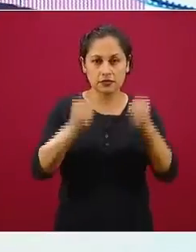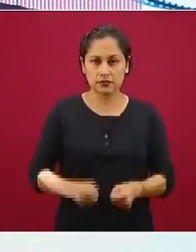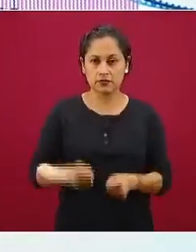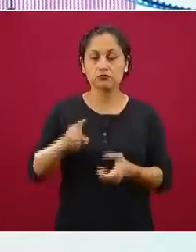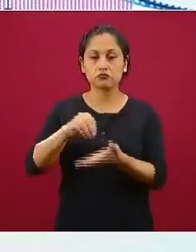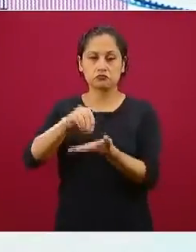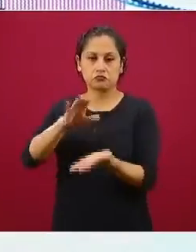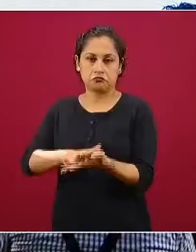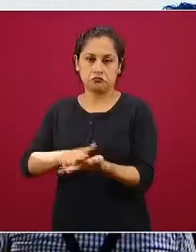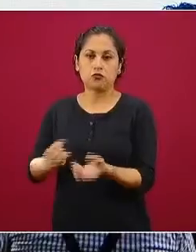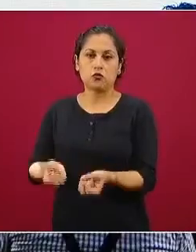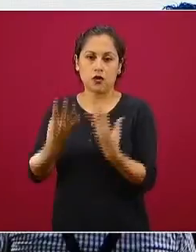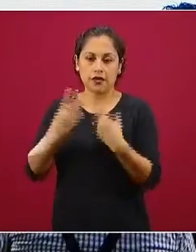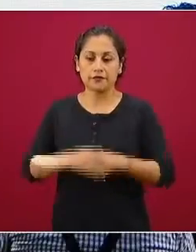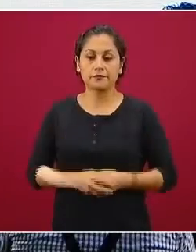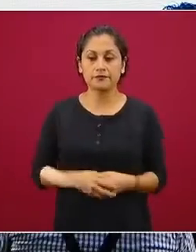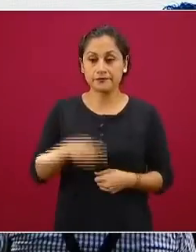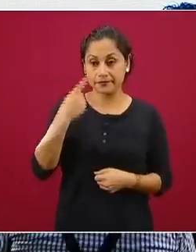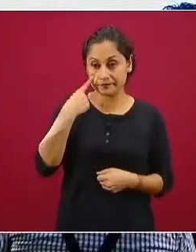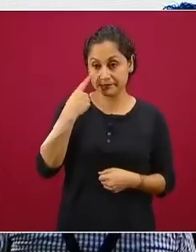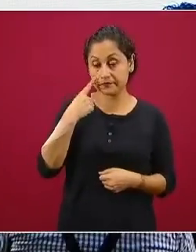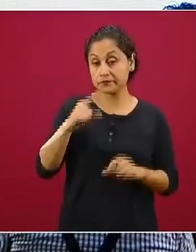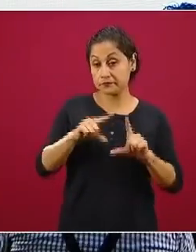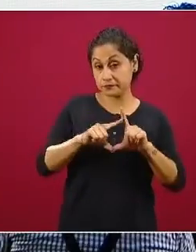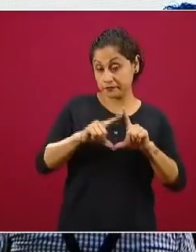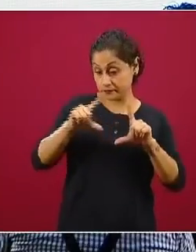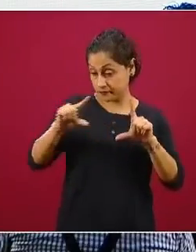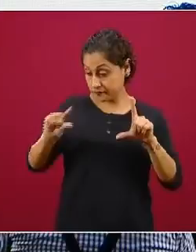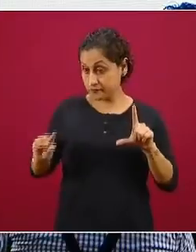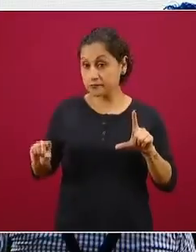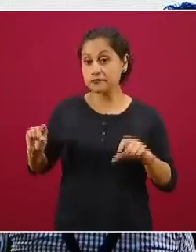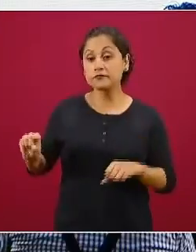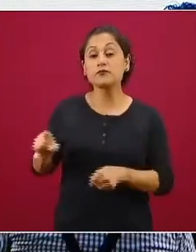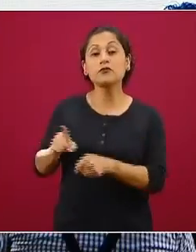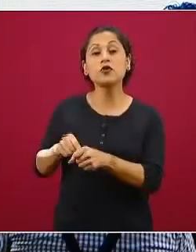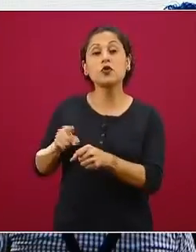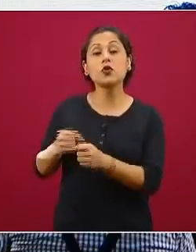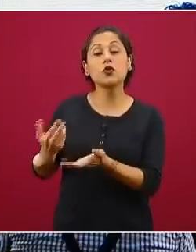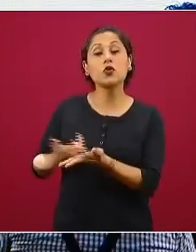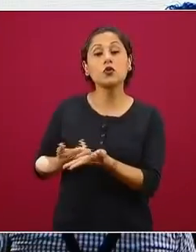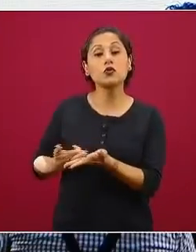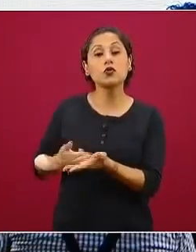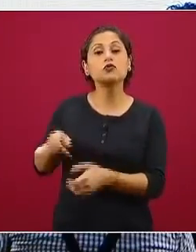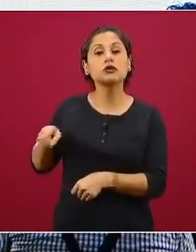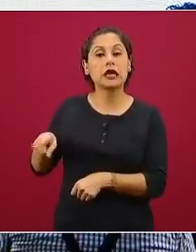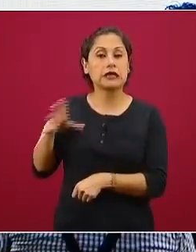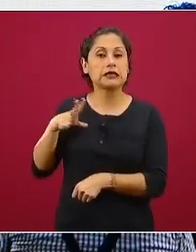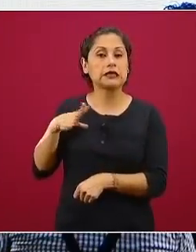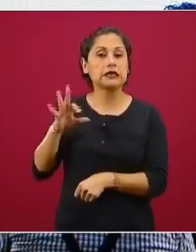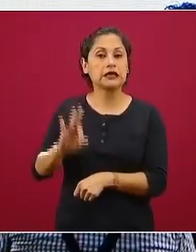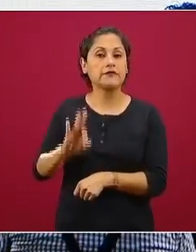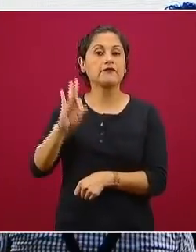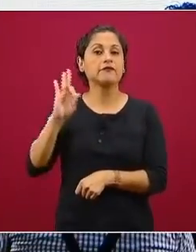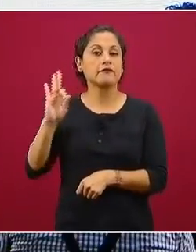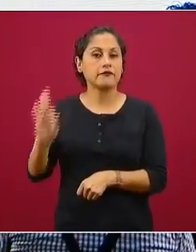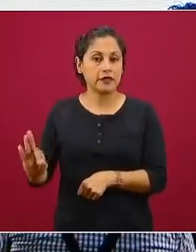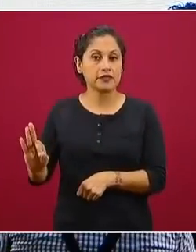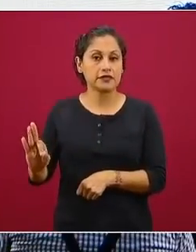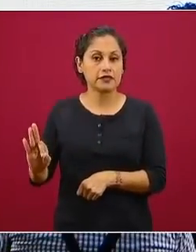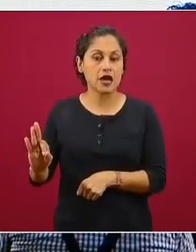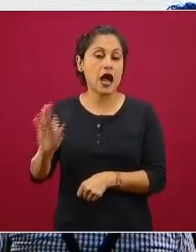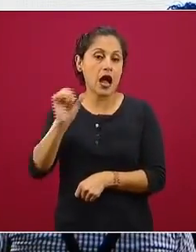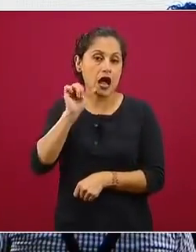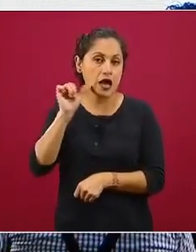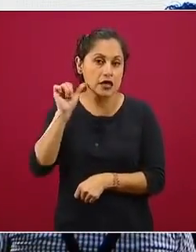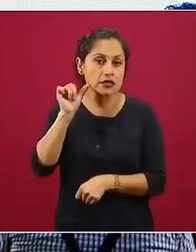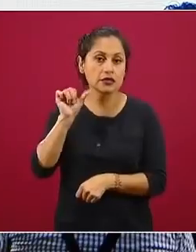En este óvalo de color también rosado tenemos la fecha presente, 16 de junio